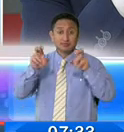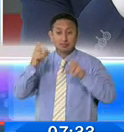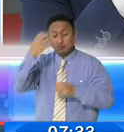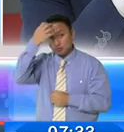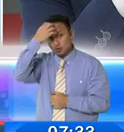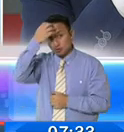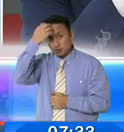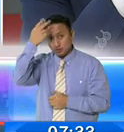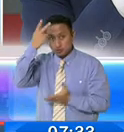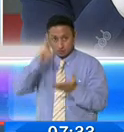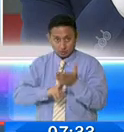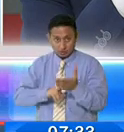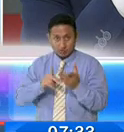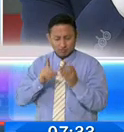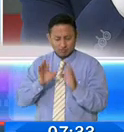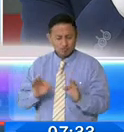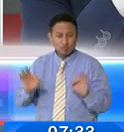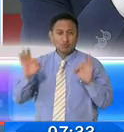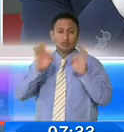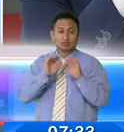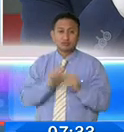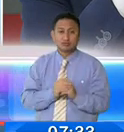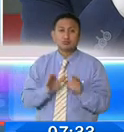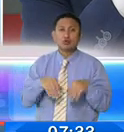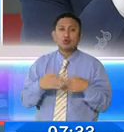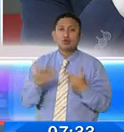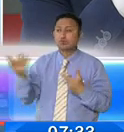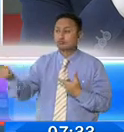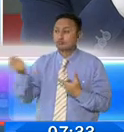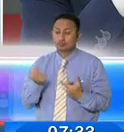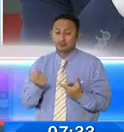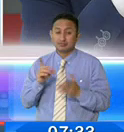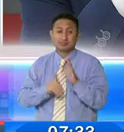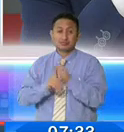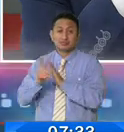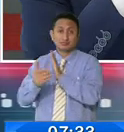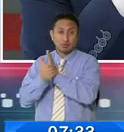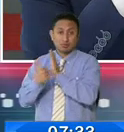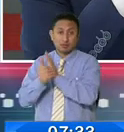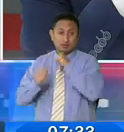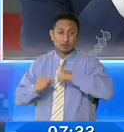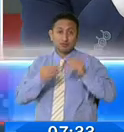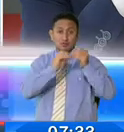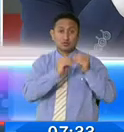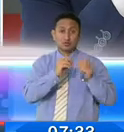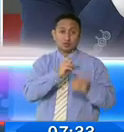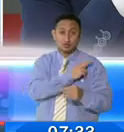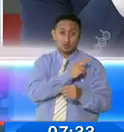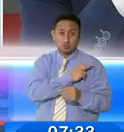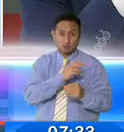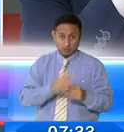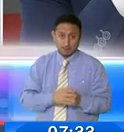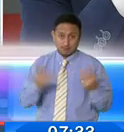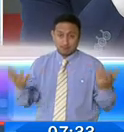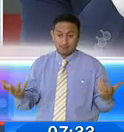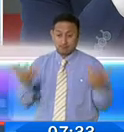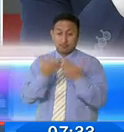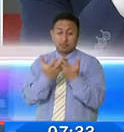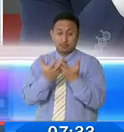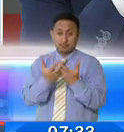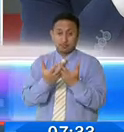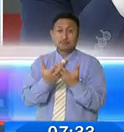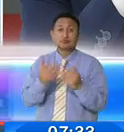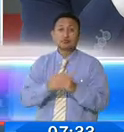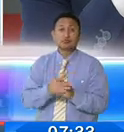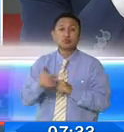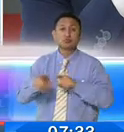es importantísimo. ¿Cómo combinamos ese desarrollo de habilidades con la formación académica y cómo logramos que las carreras técnicas